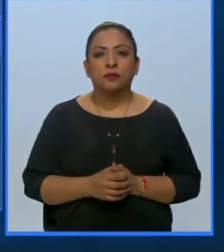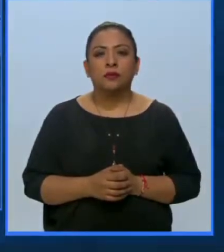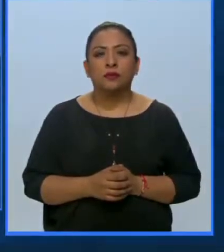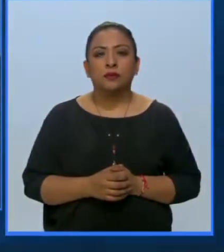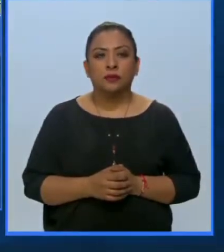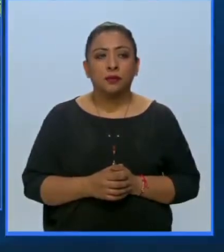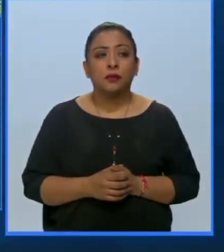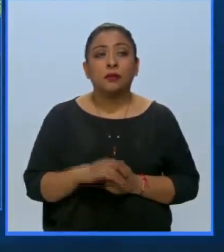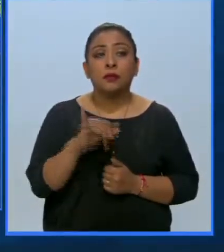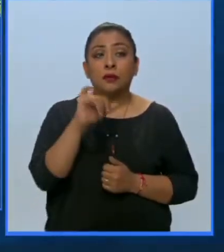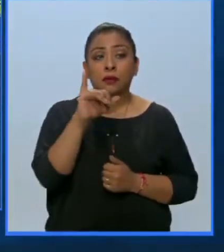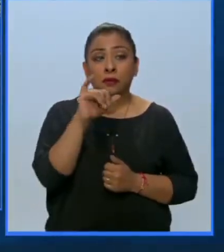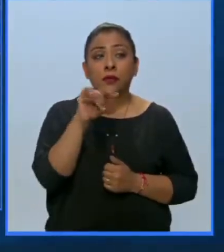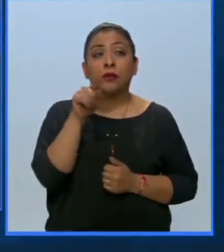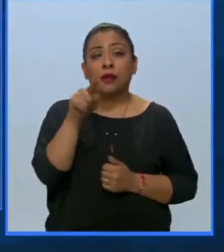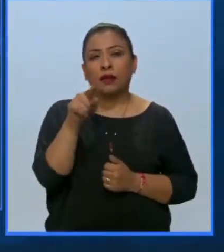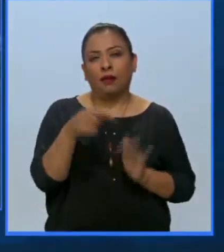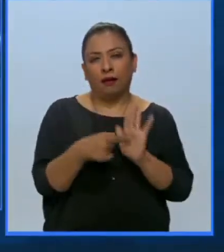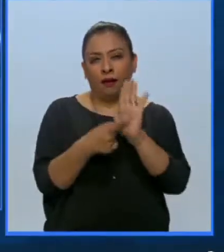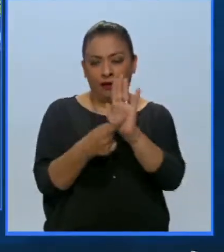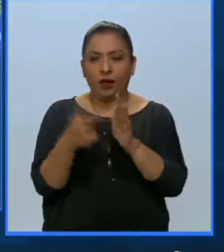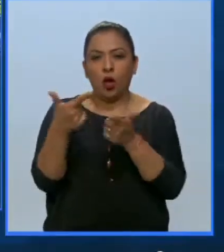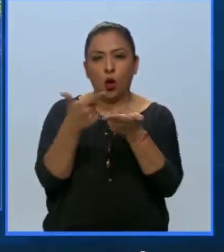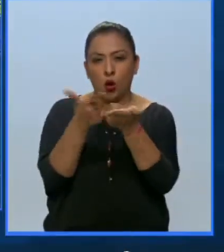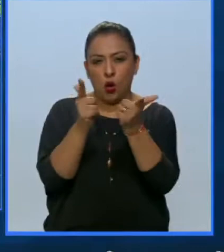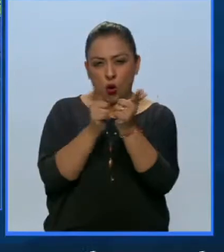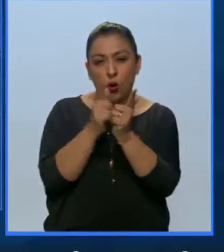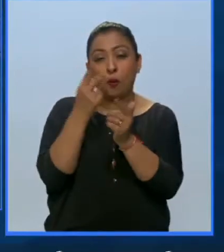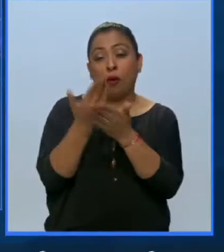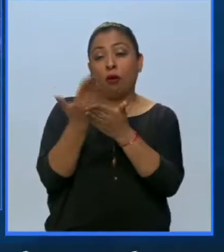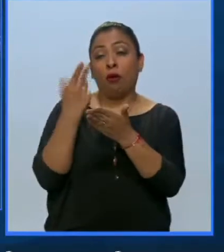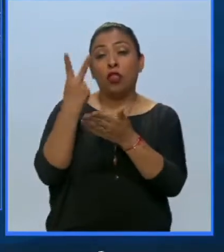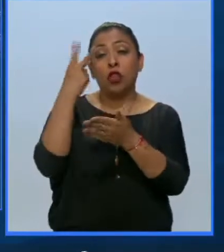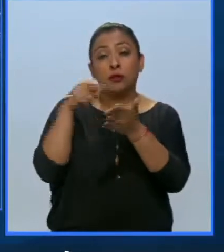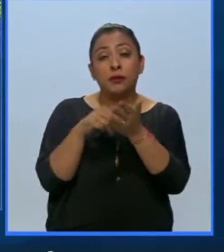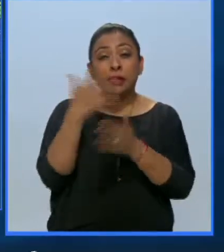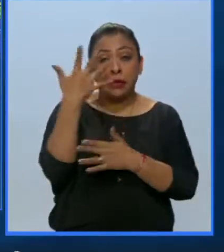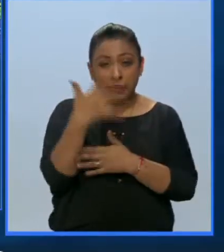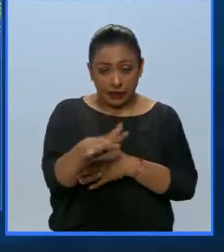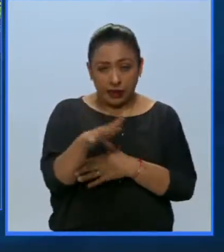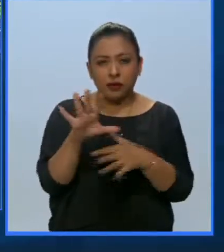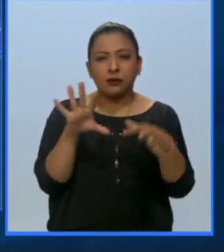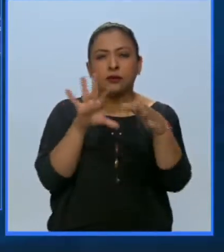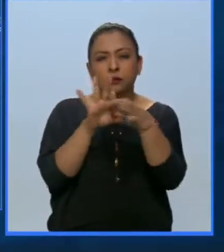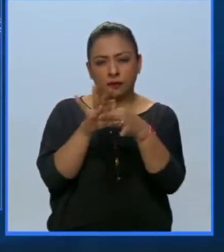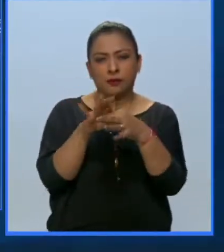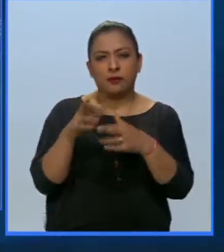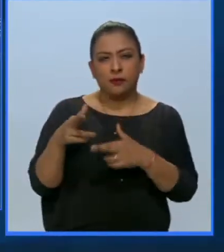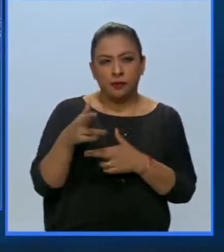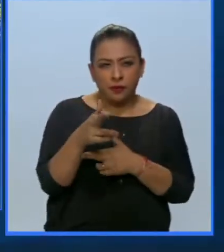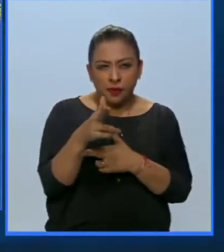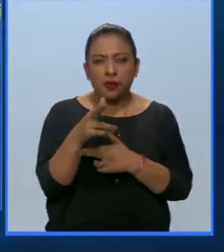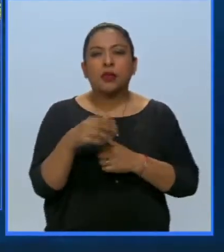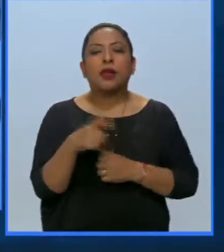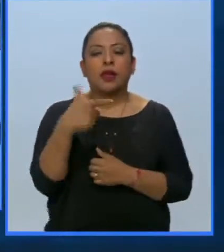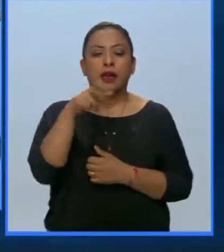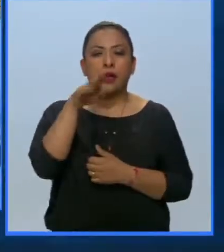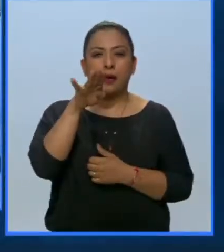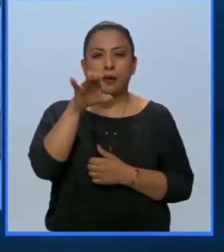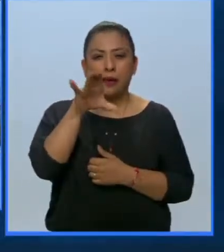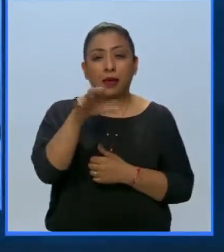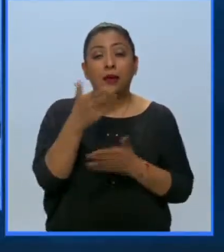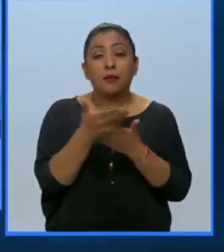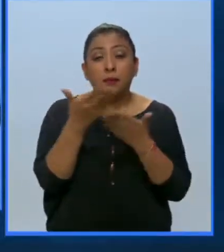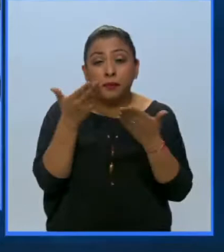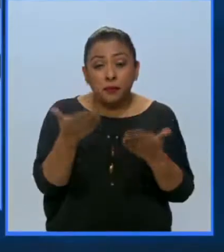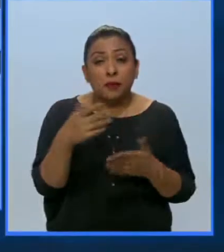À la Claire Ensemble, on est un groupe depuis 2010. On s'est rencontrés à Trois-Rivières, qui est une ville entre Montréal et Québec. Donc, c'était